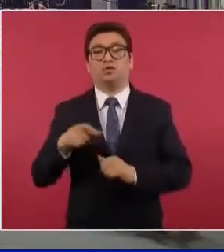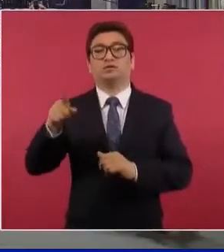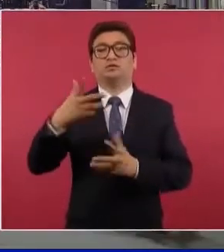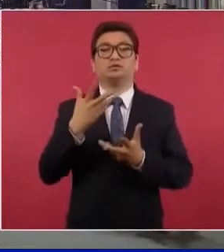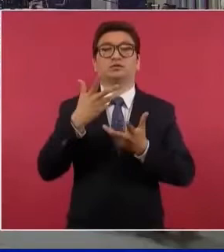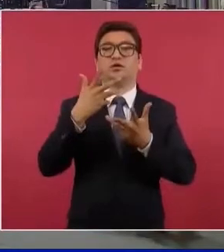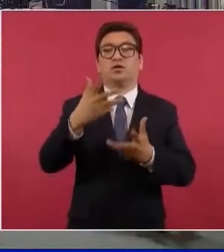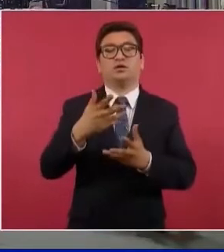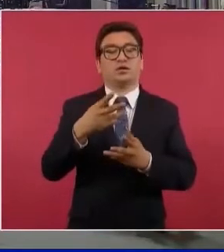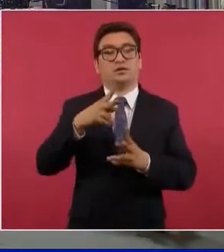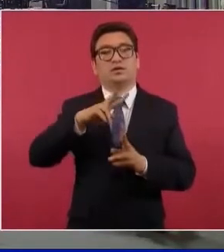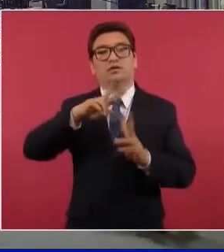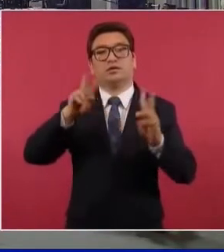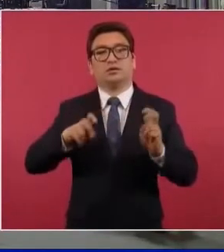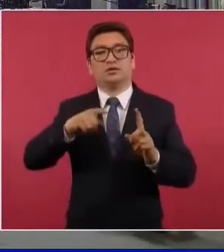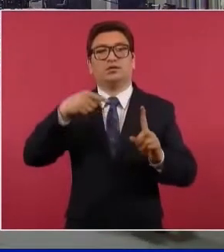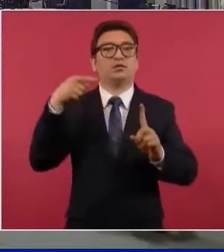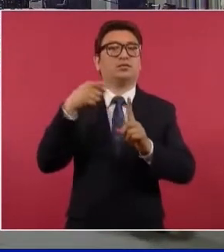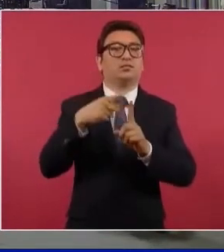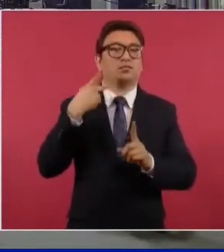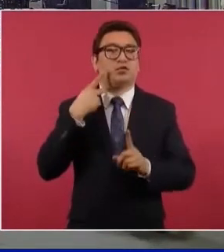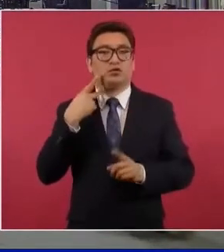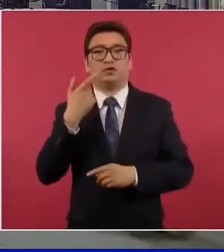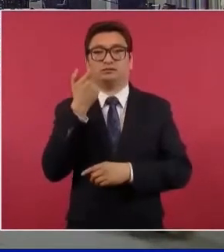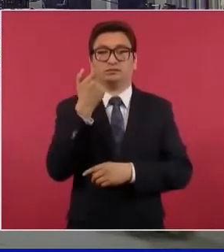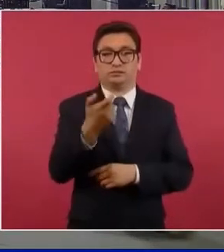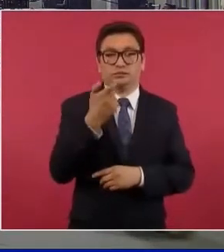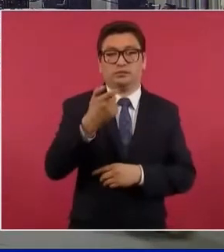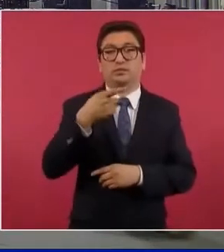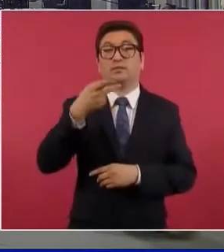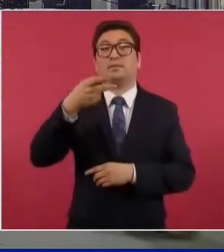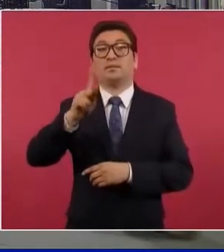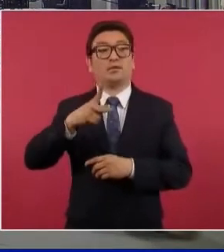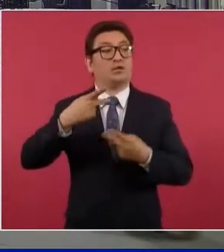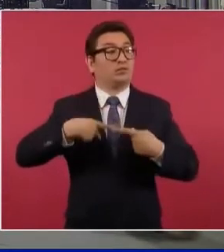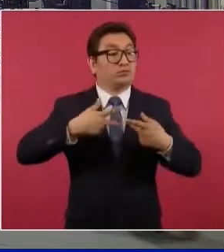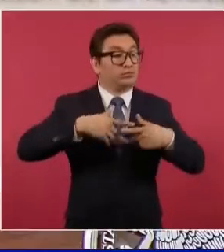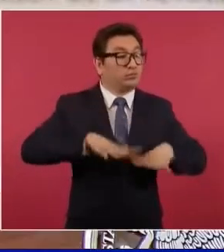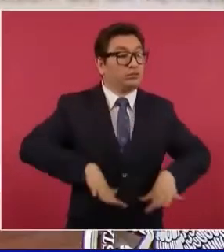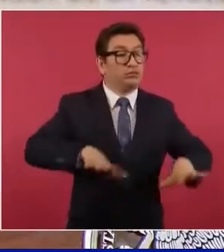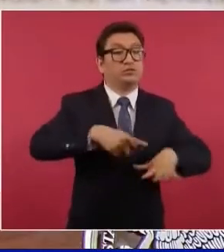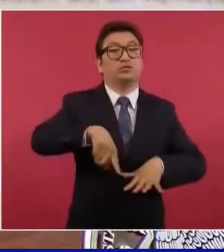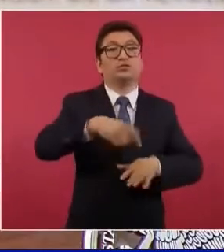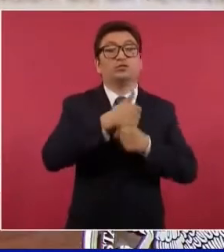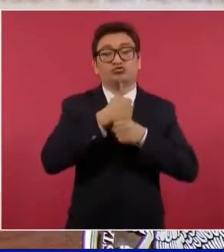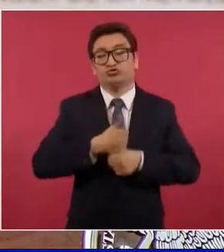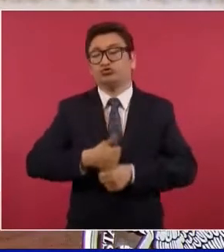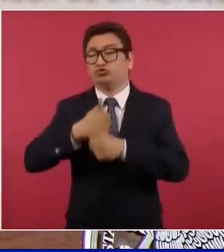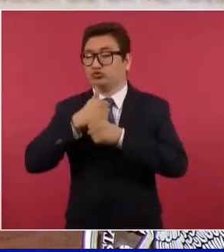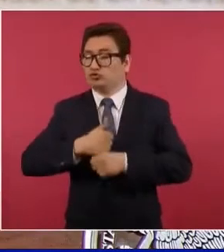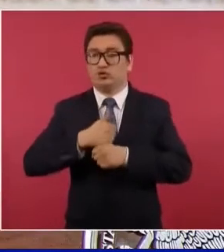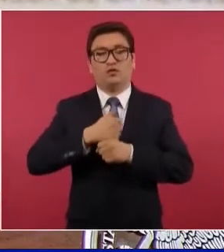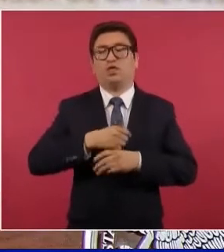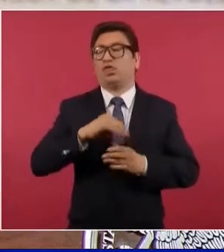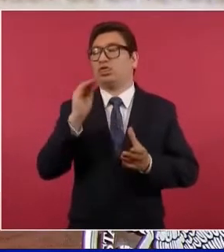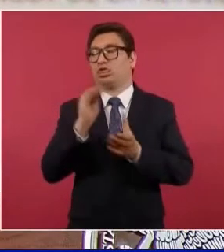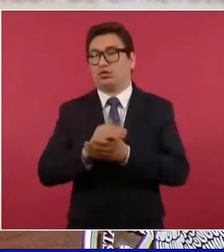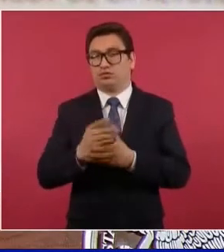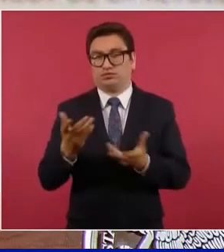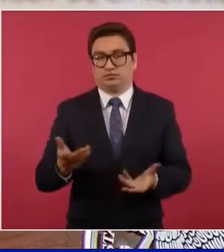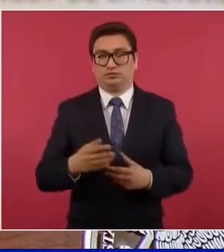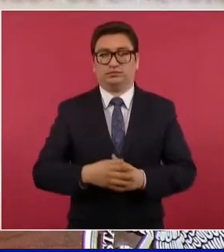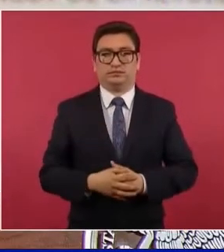económicos, políticos, y no se toma en cuenta al pueblo, el sufrimiento de los pueblos.